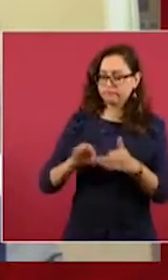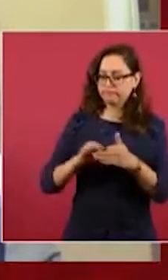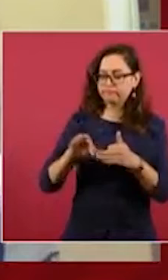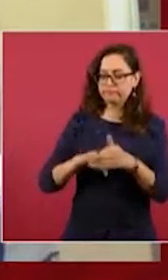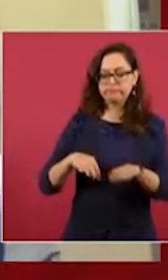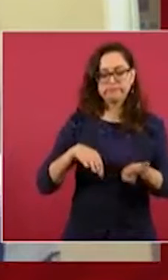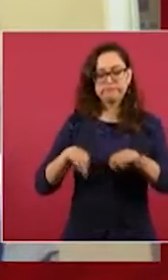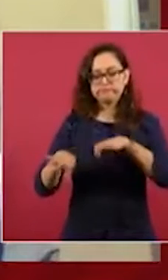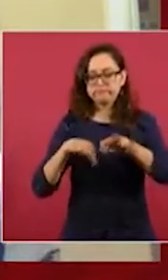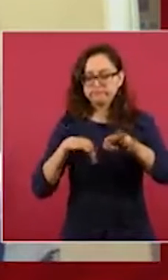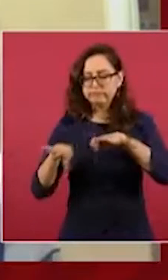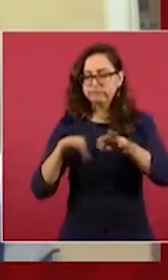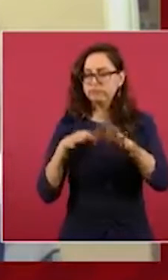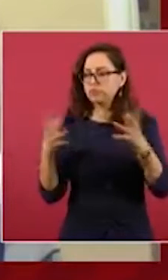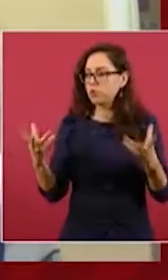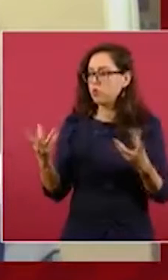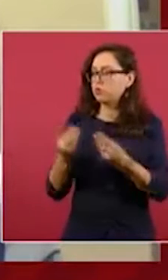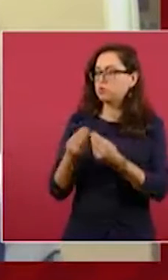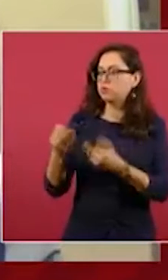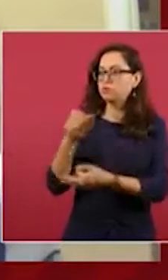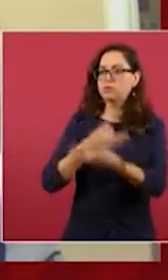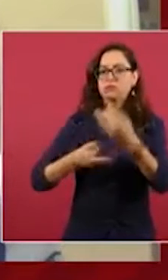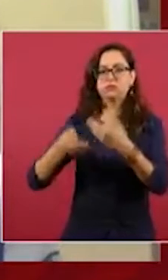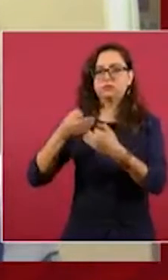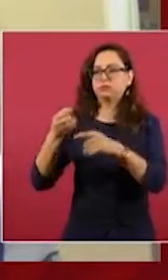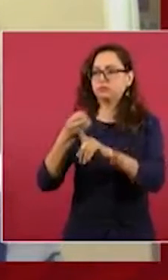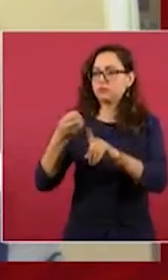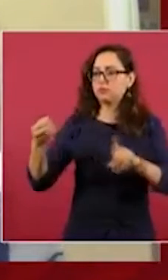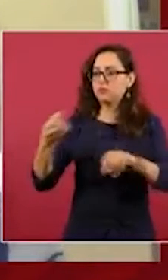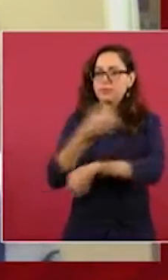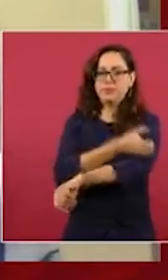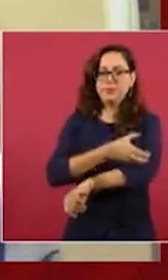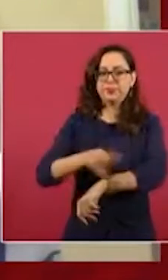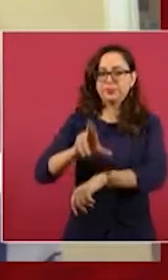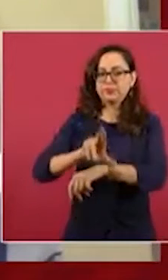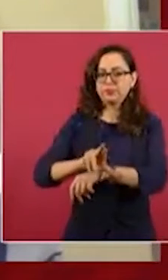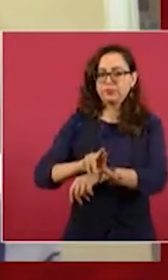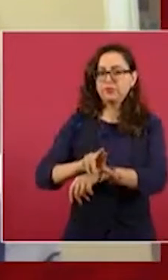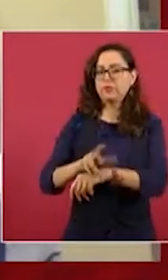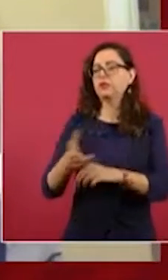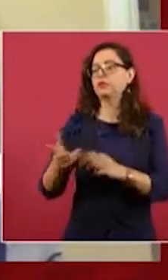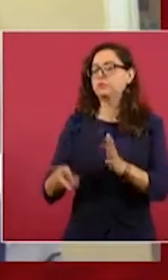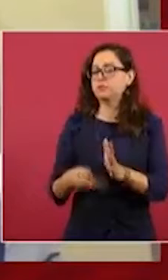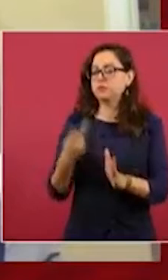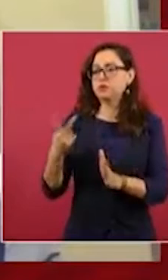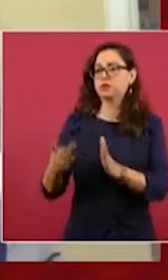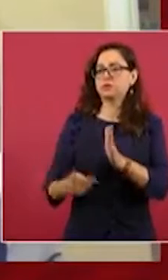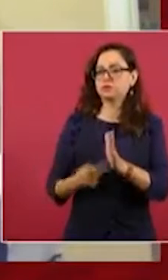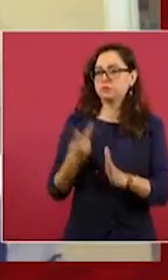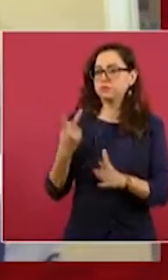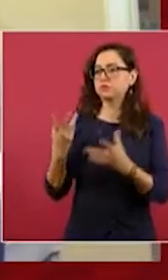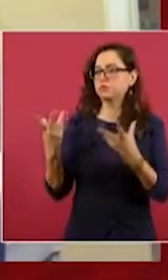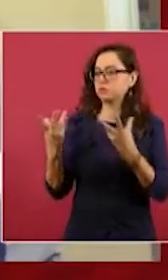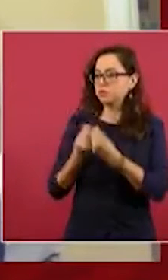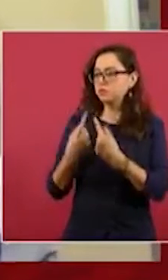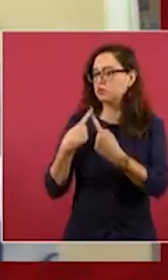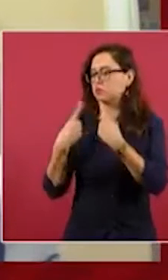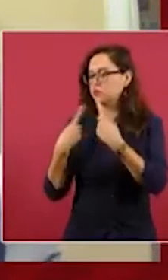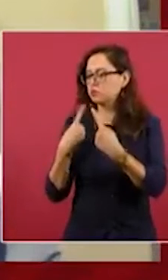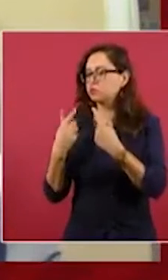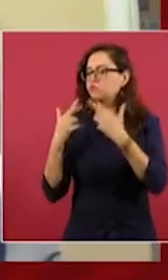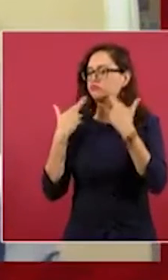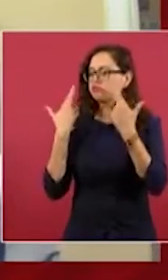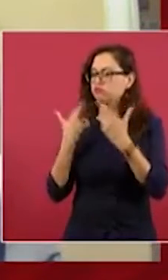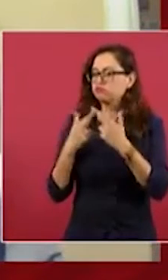bien coordinado. Nos reunimos en varios momentos. Hay dos